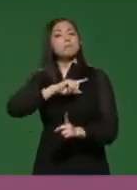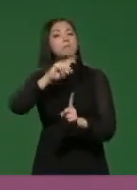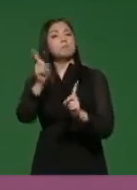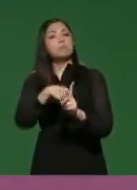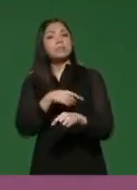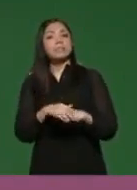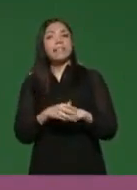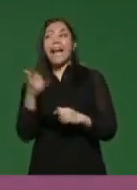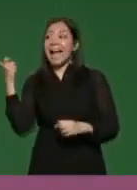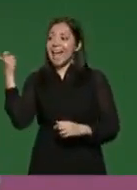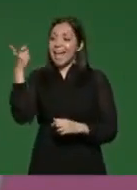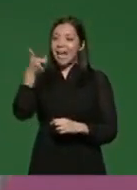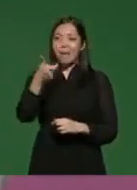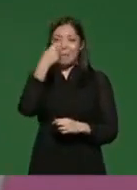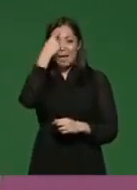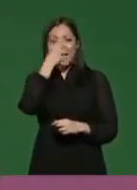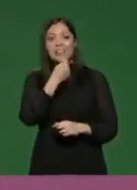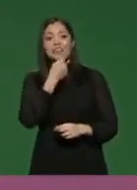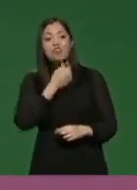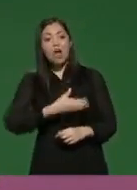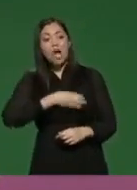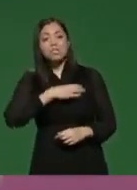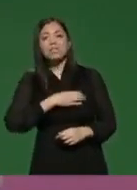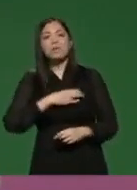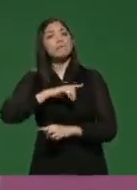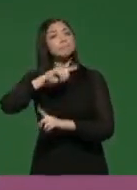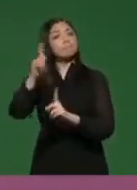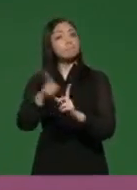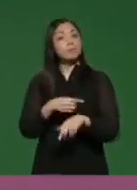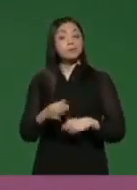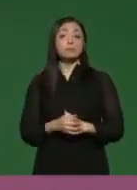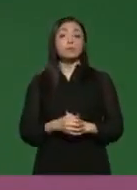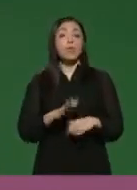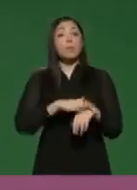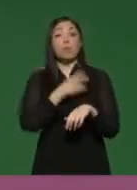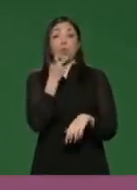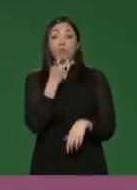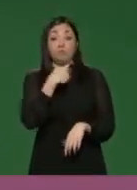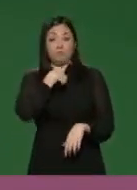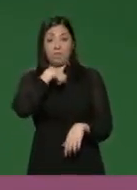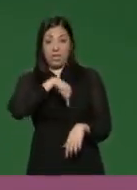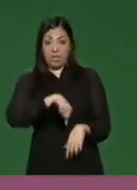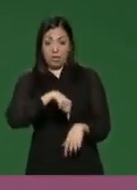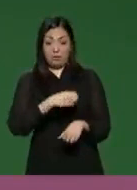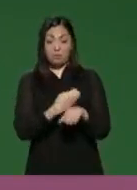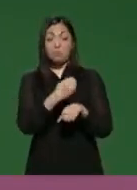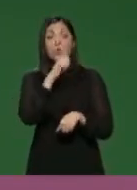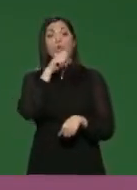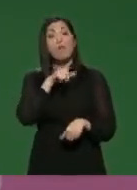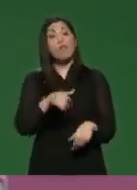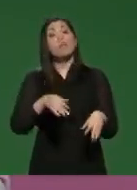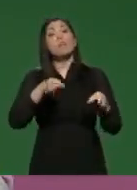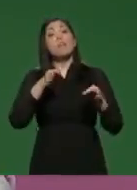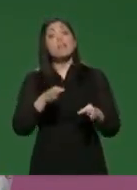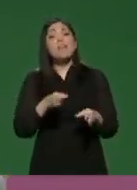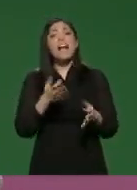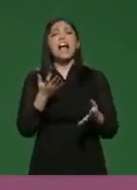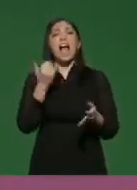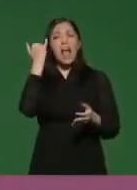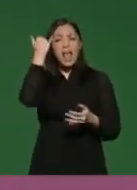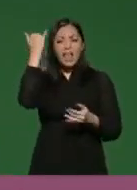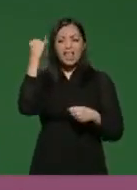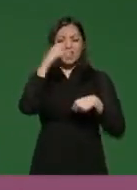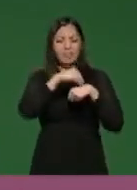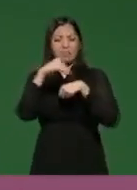con cáncer. Y se ensañaron contra Jalisco porque aquí tenemos voz, porque tenemos dignidad, porque dijimos no a las ocurrencias